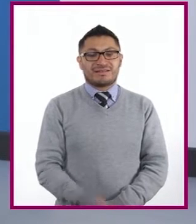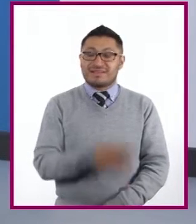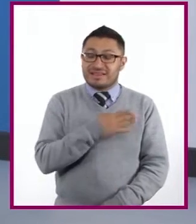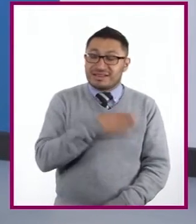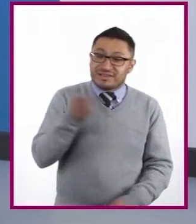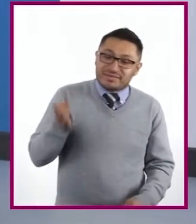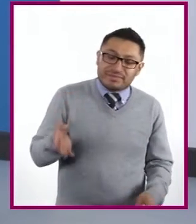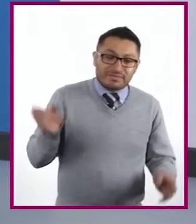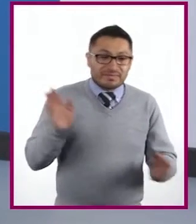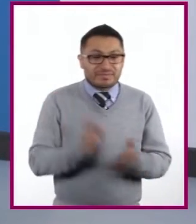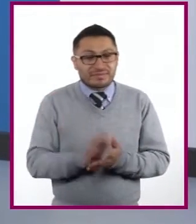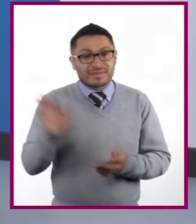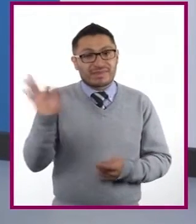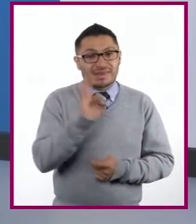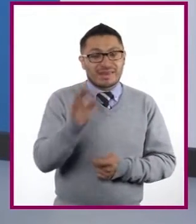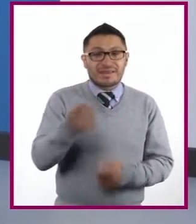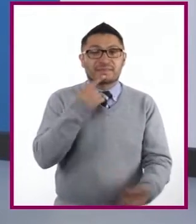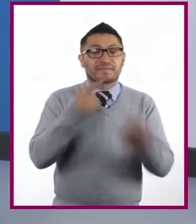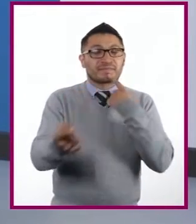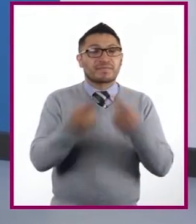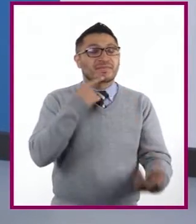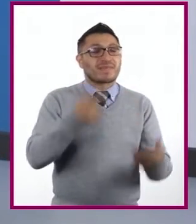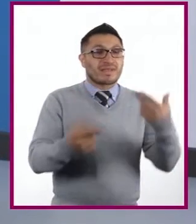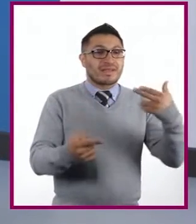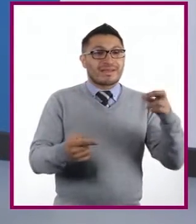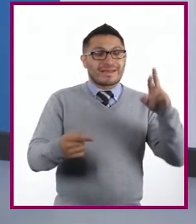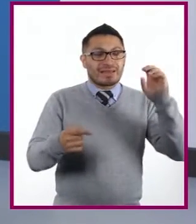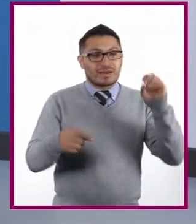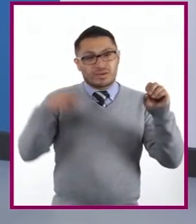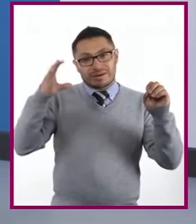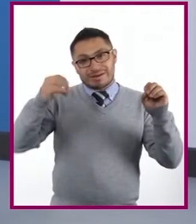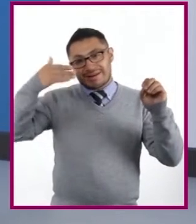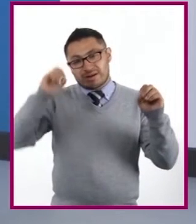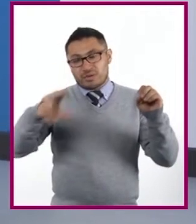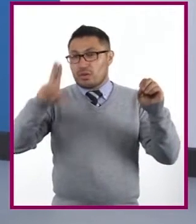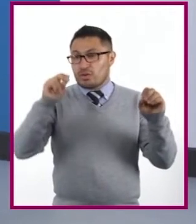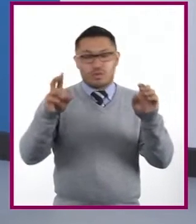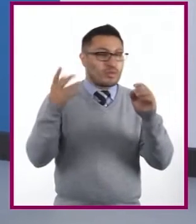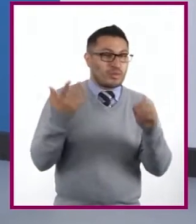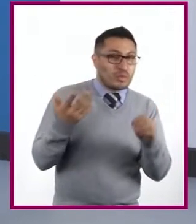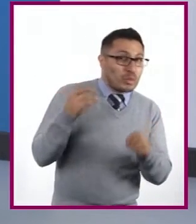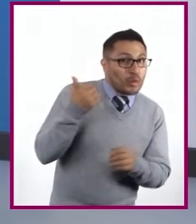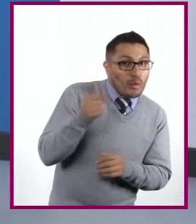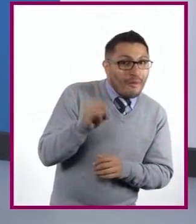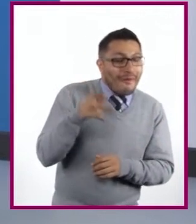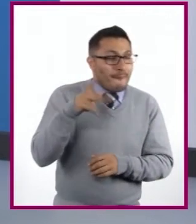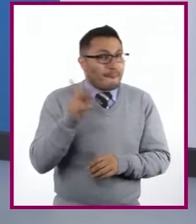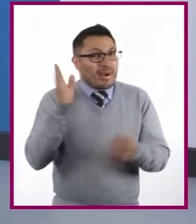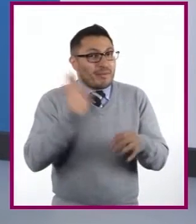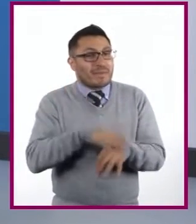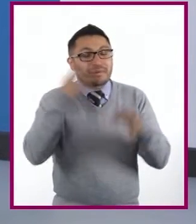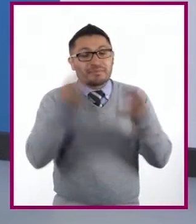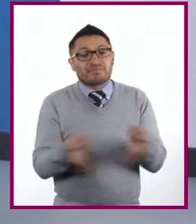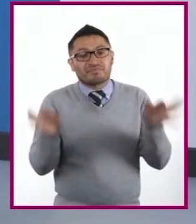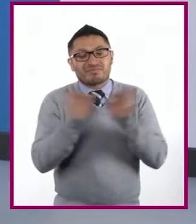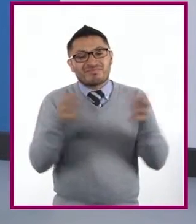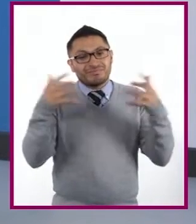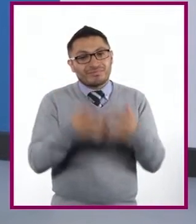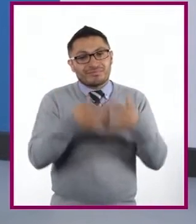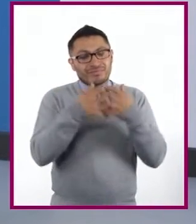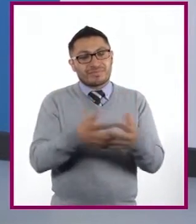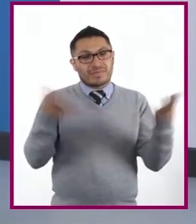Bueno, tal vez el diálogo entre Herón y Cayo no haya sido exactamente así. Pero lo importante es el sistema que creó